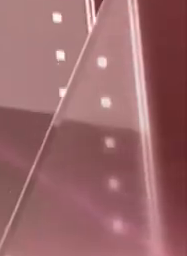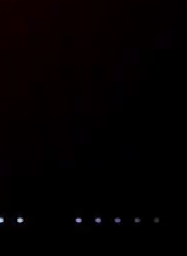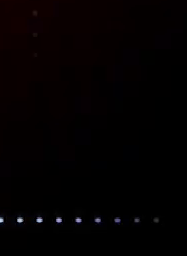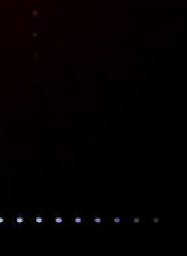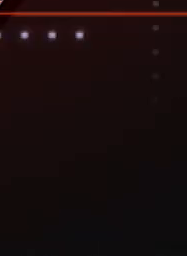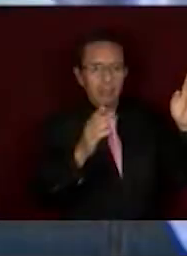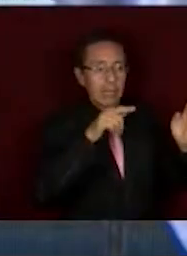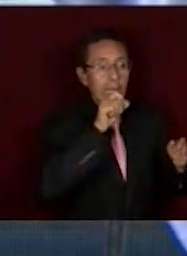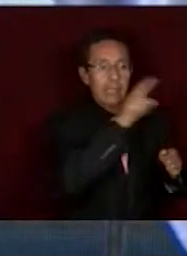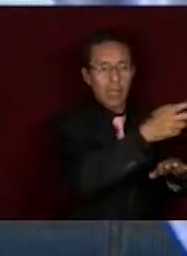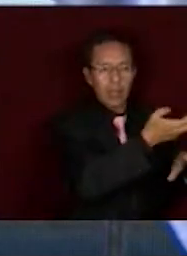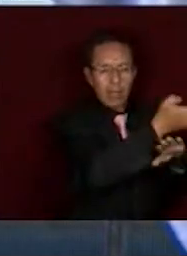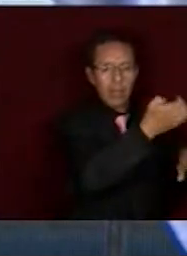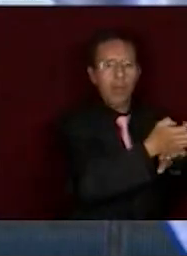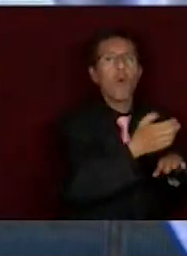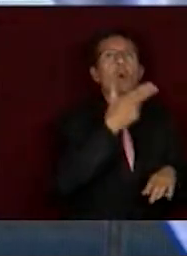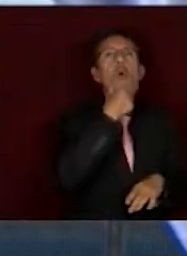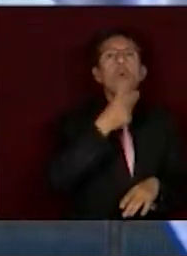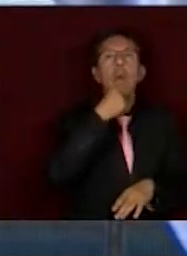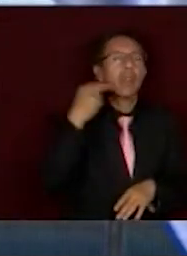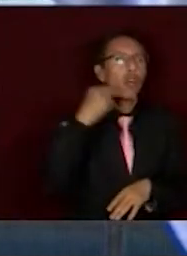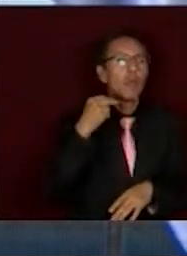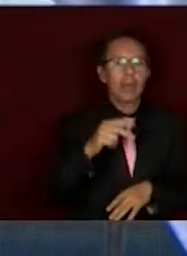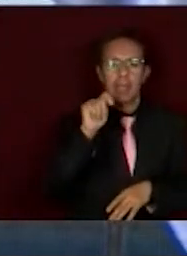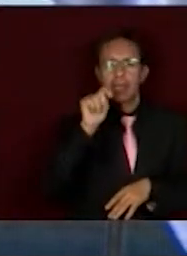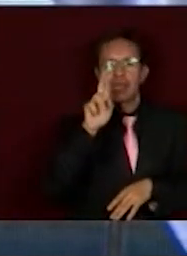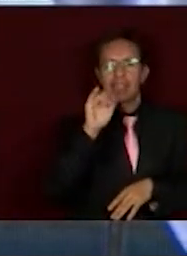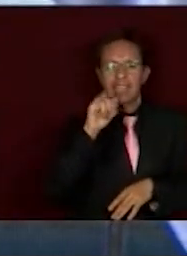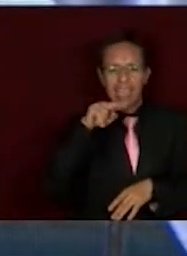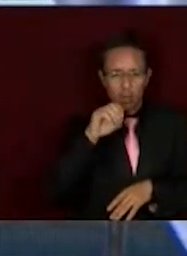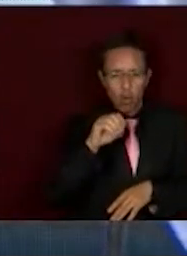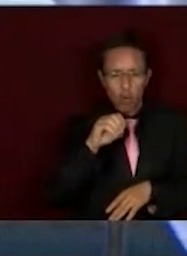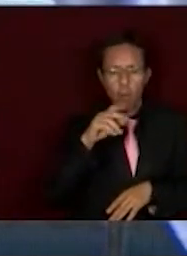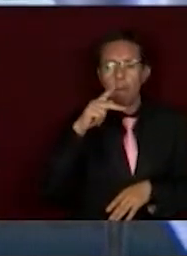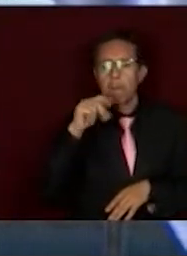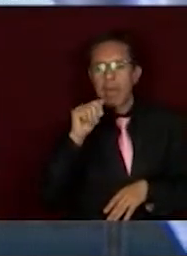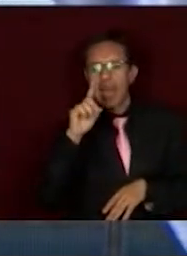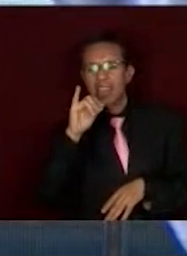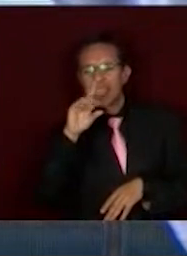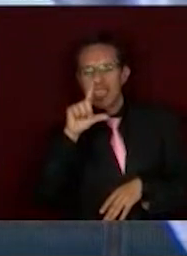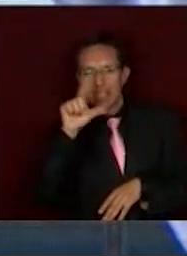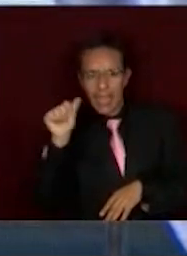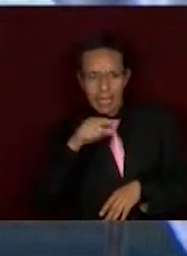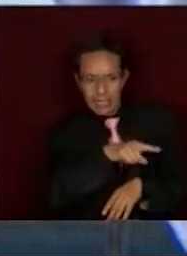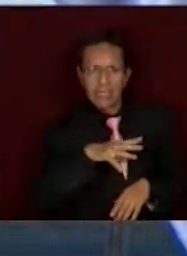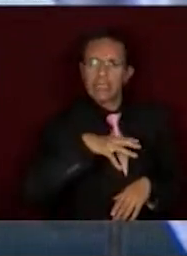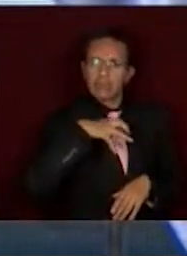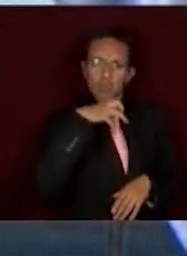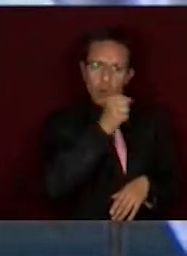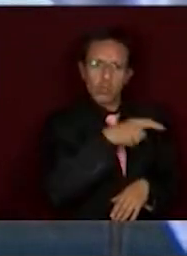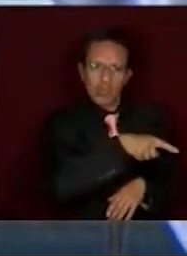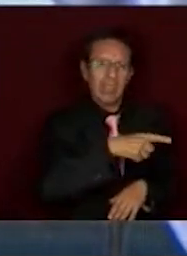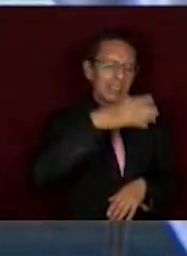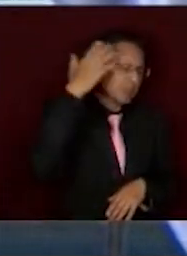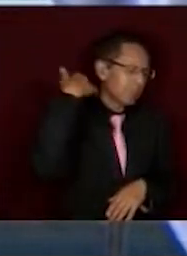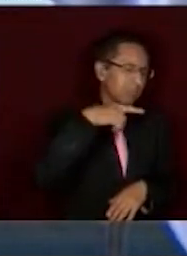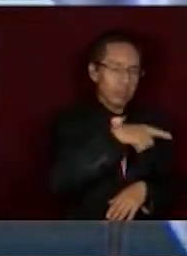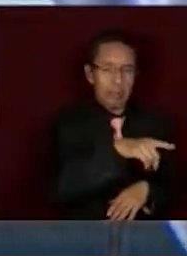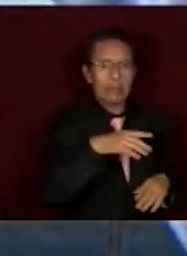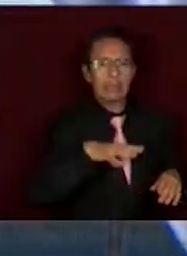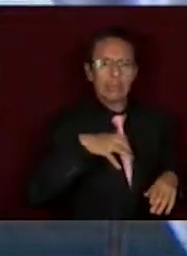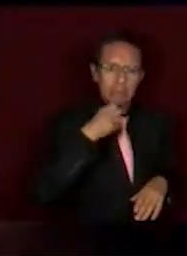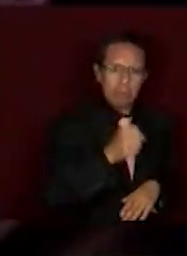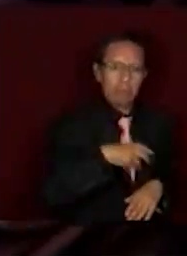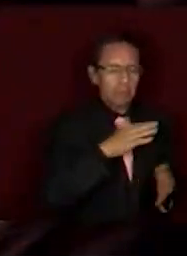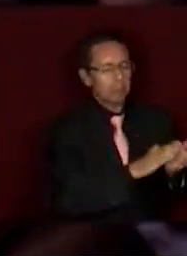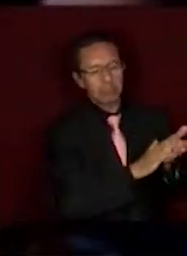directa en esta ocasión me voy a referir al informe que acaba de dar el rector general de